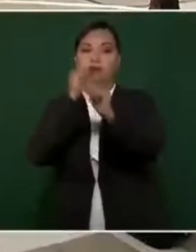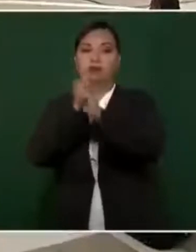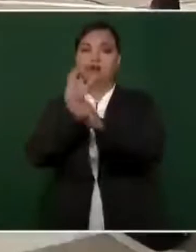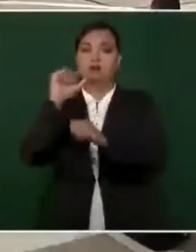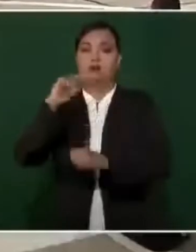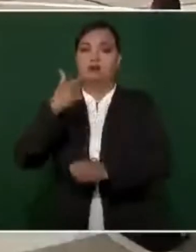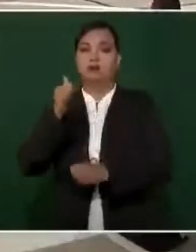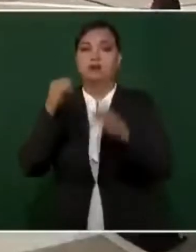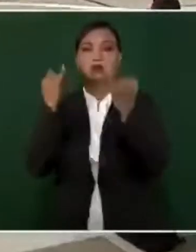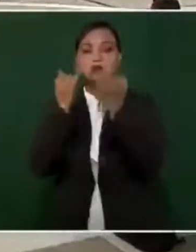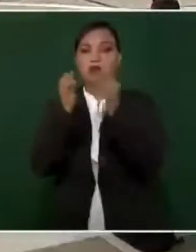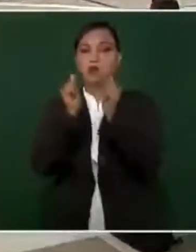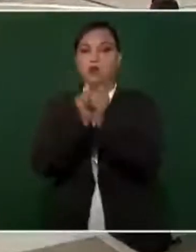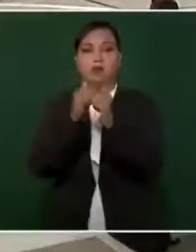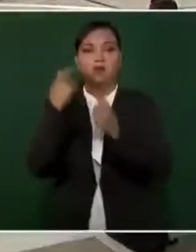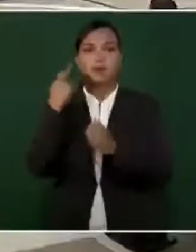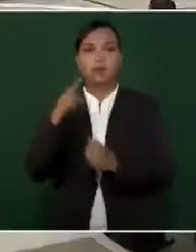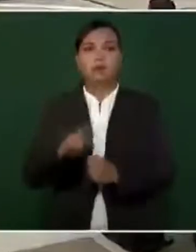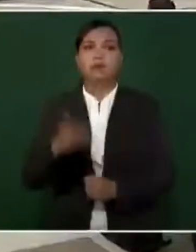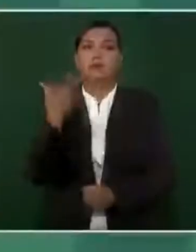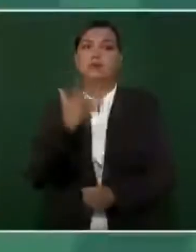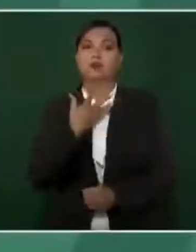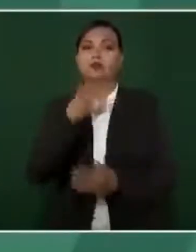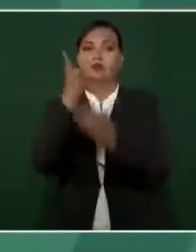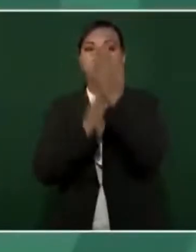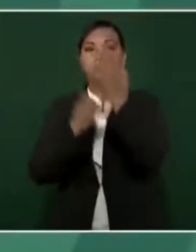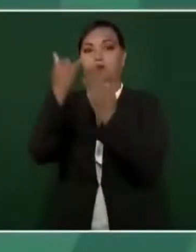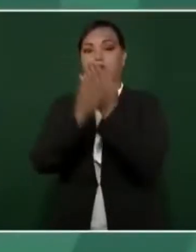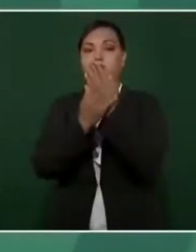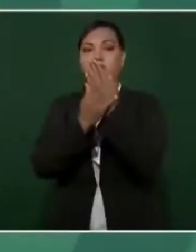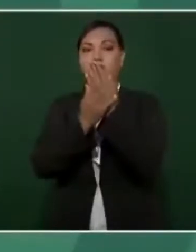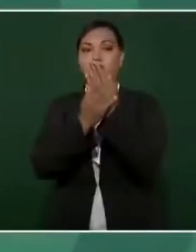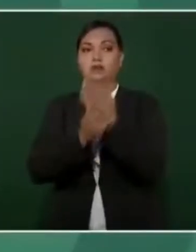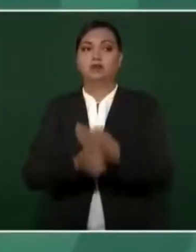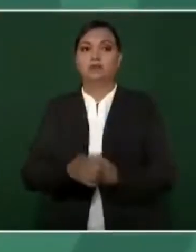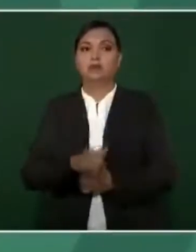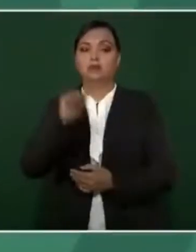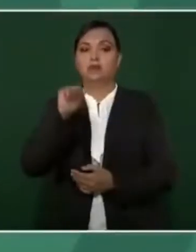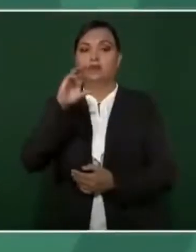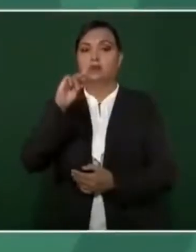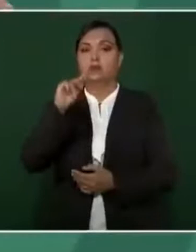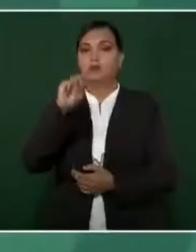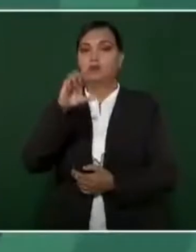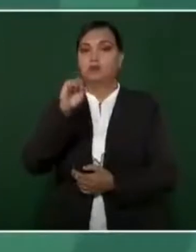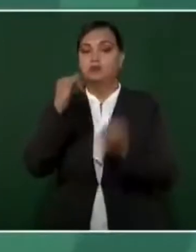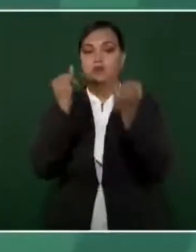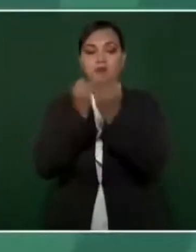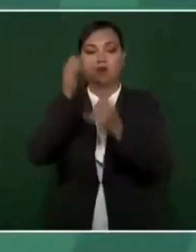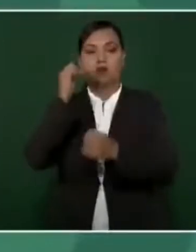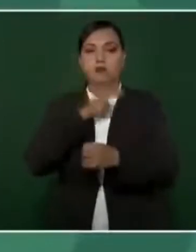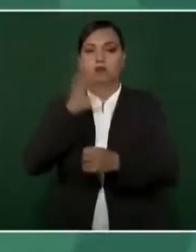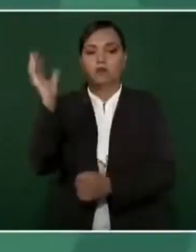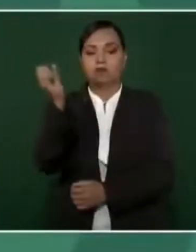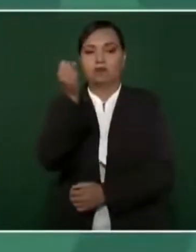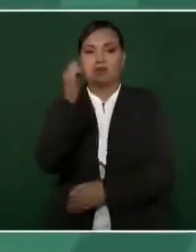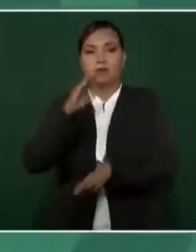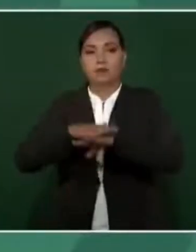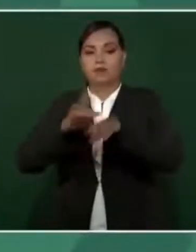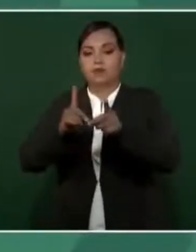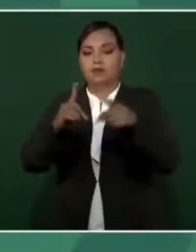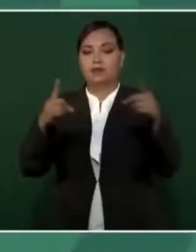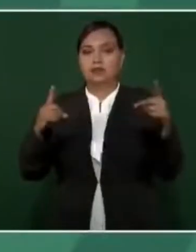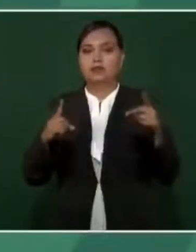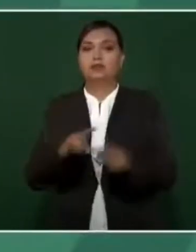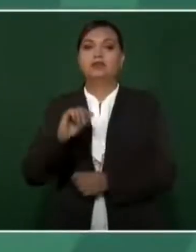del mismo, tener proyectos de acueductos que en sí fortalecería el gran desarrollo agropecuario que tiene